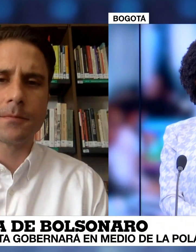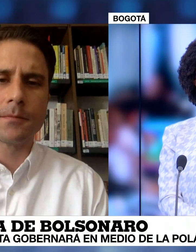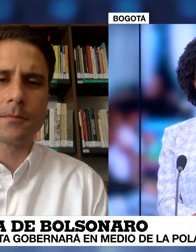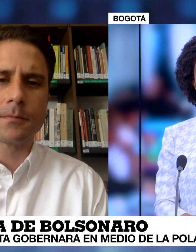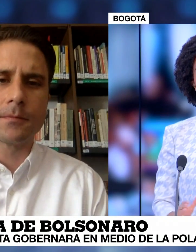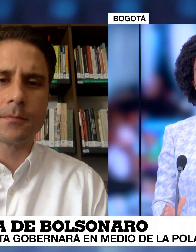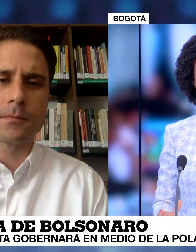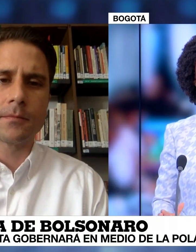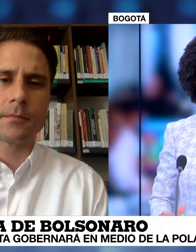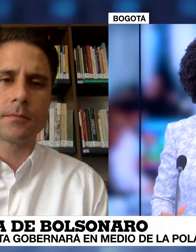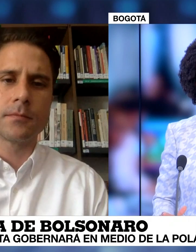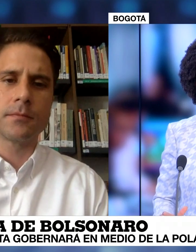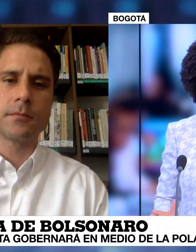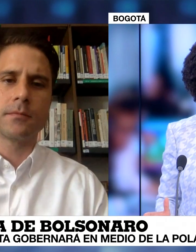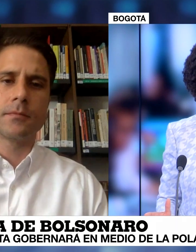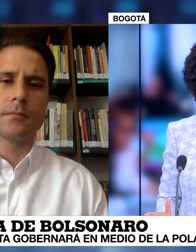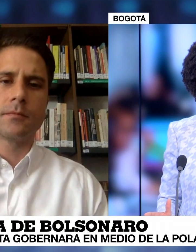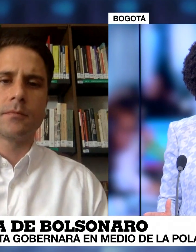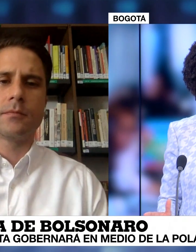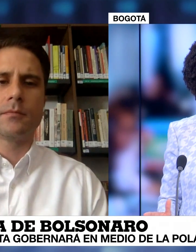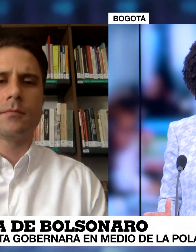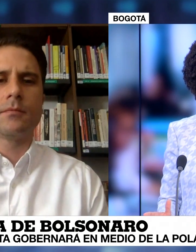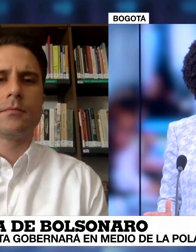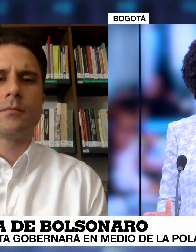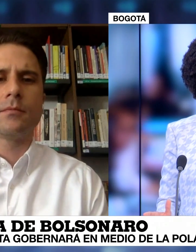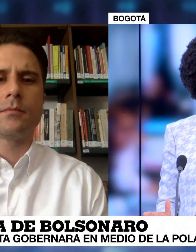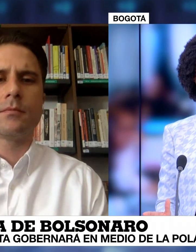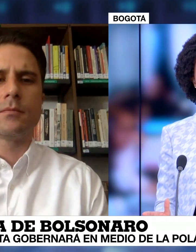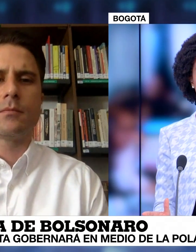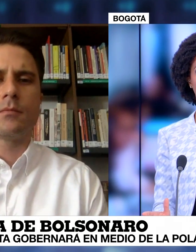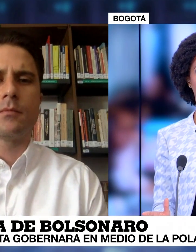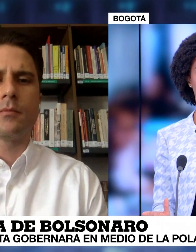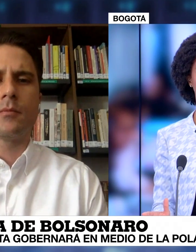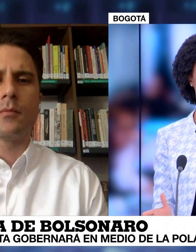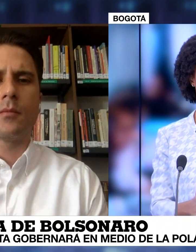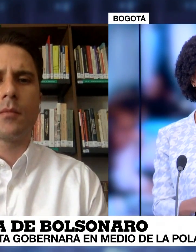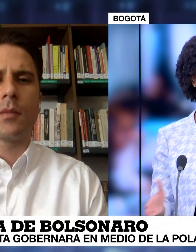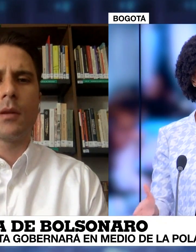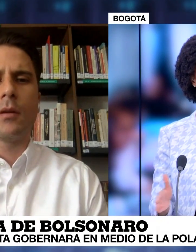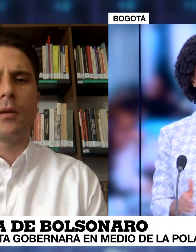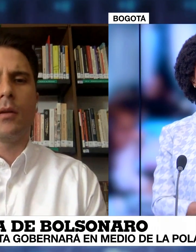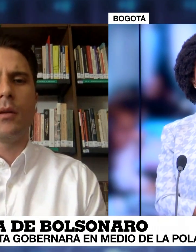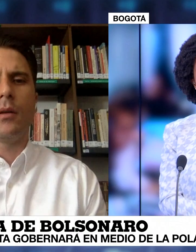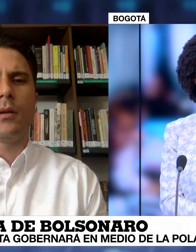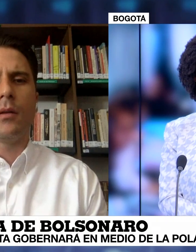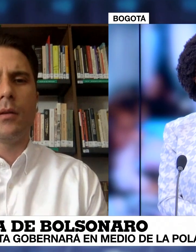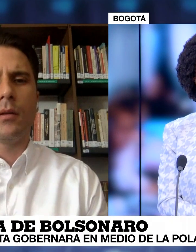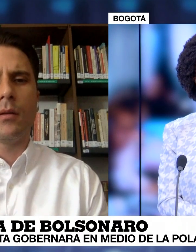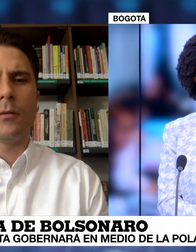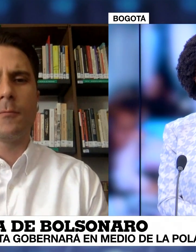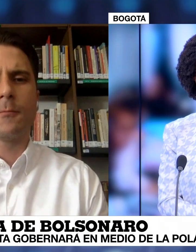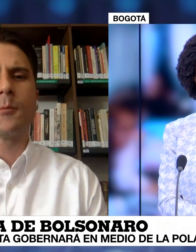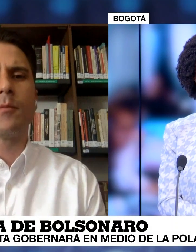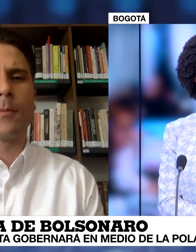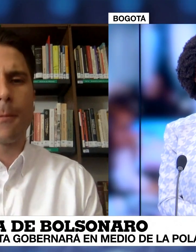saber cuál es según su opinión el mayor reto que tendrá bolsonaro como presidente electo de brasil y durante los el tiempo que esté al frente del